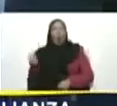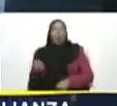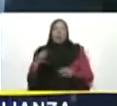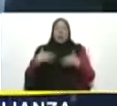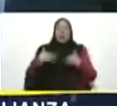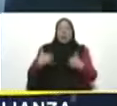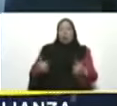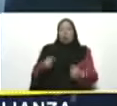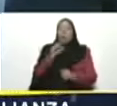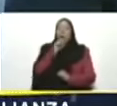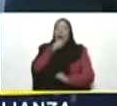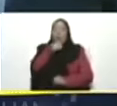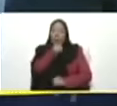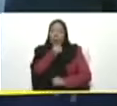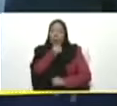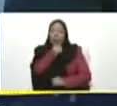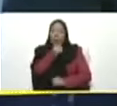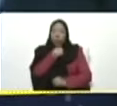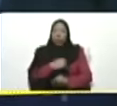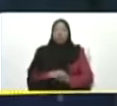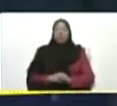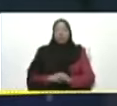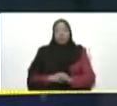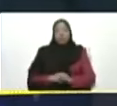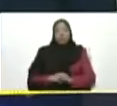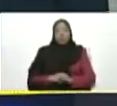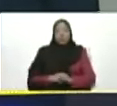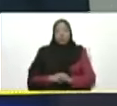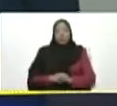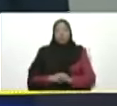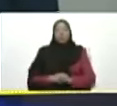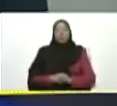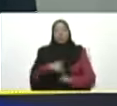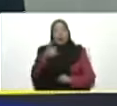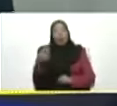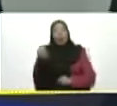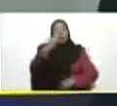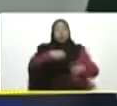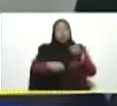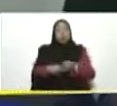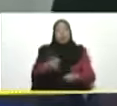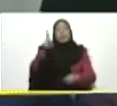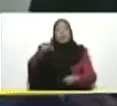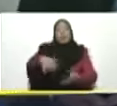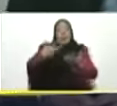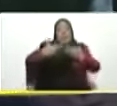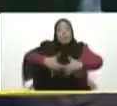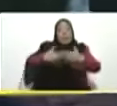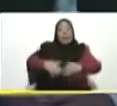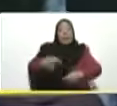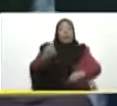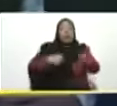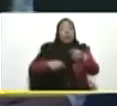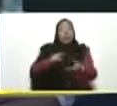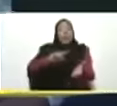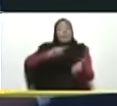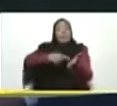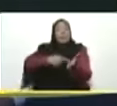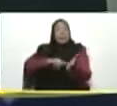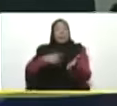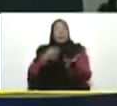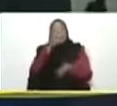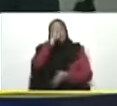Y además está creciendo el crédito interno del país a un ritmo